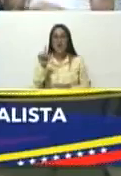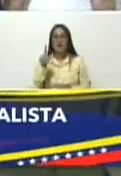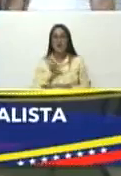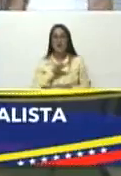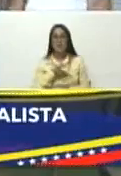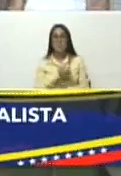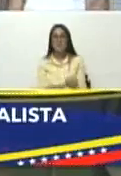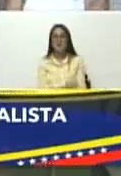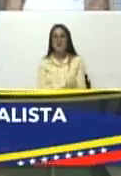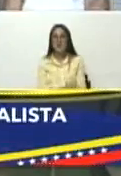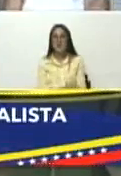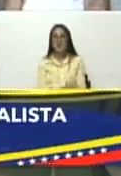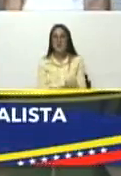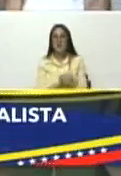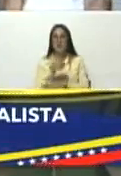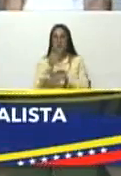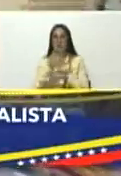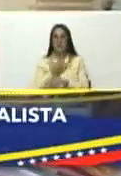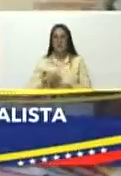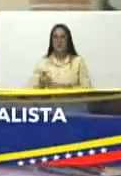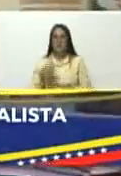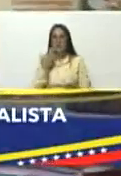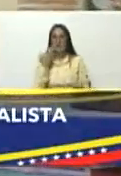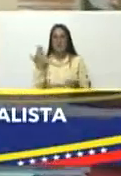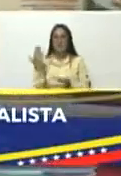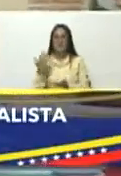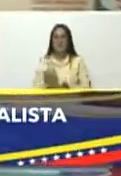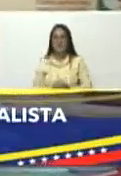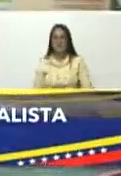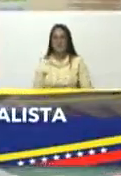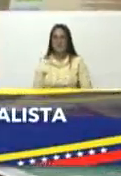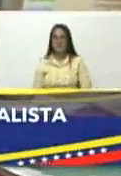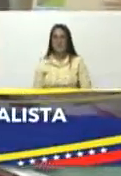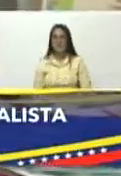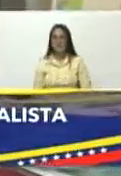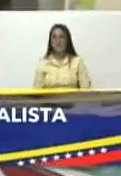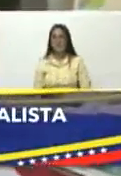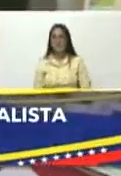misión José Gregorio Hernández. Gracias, presidente.